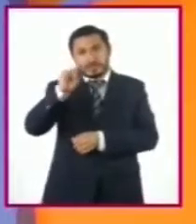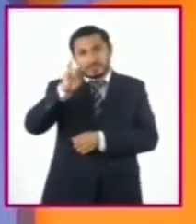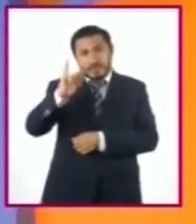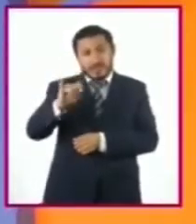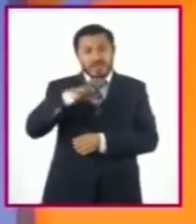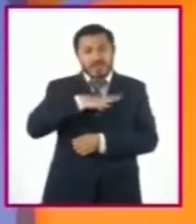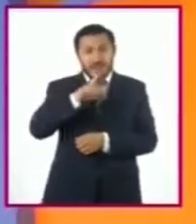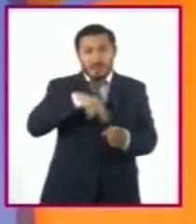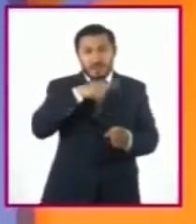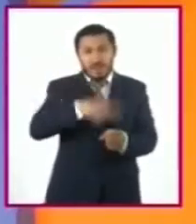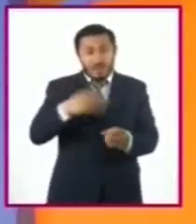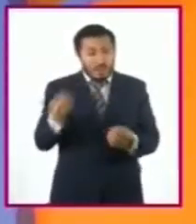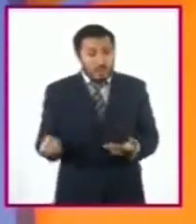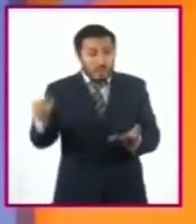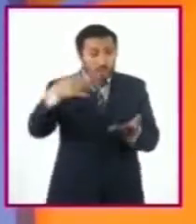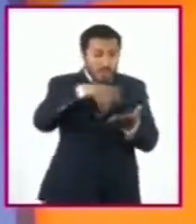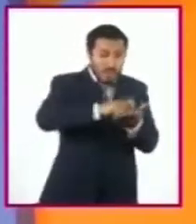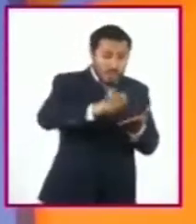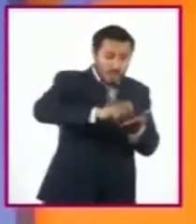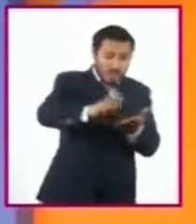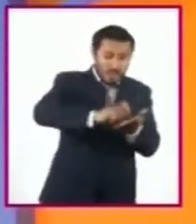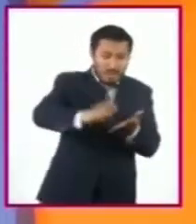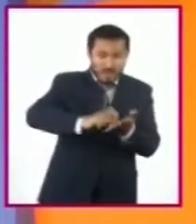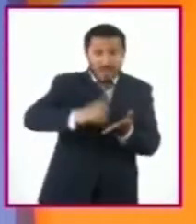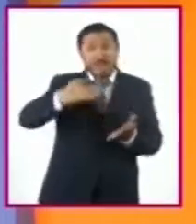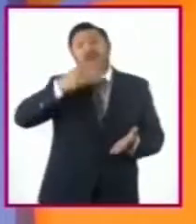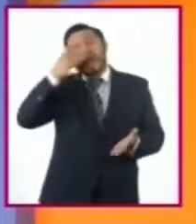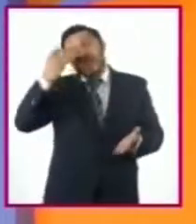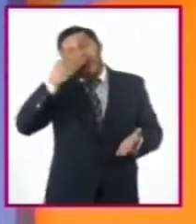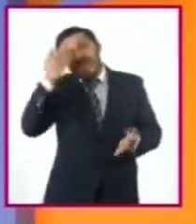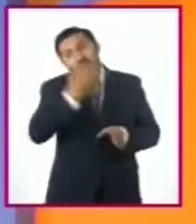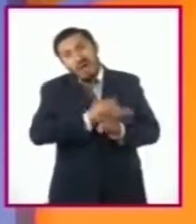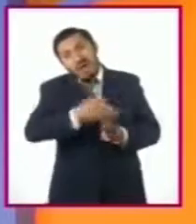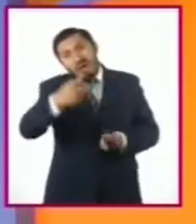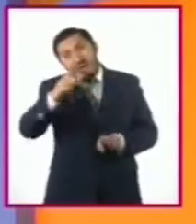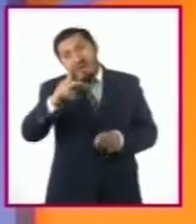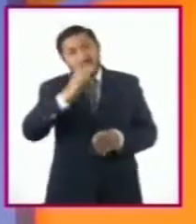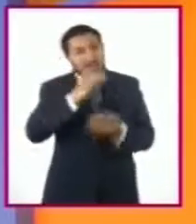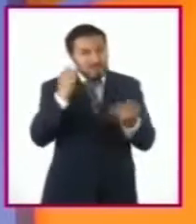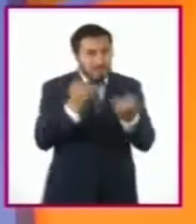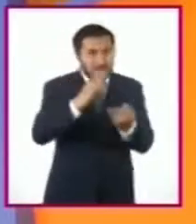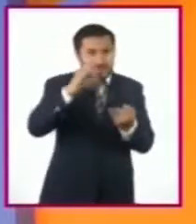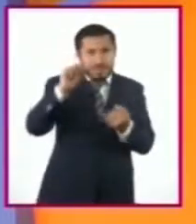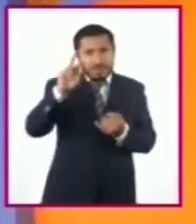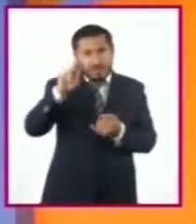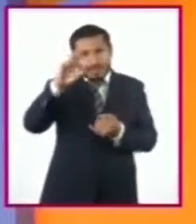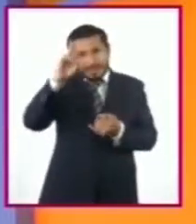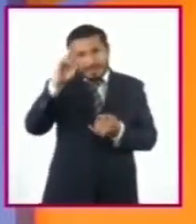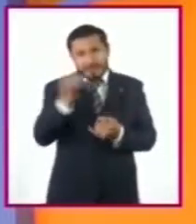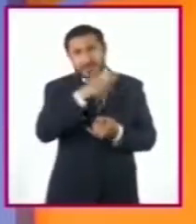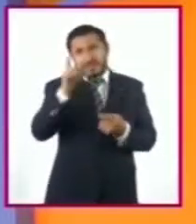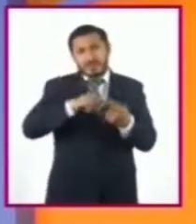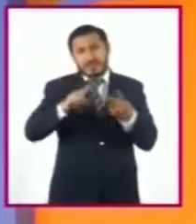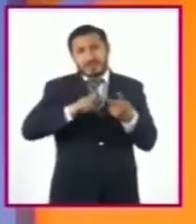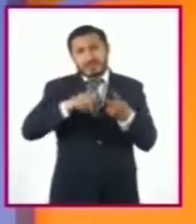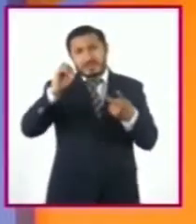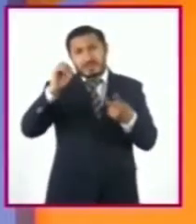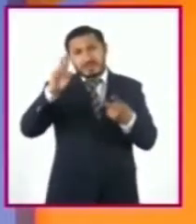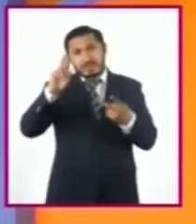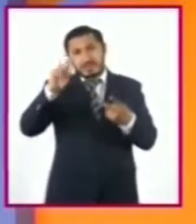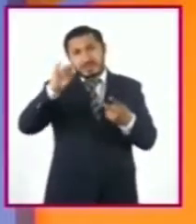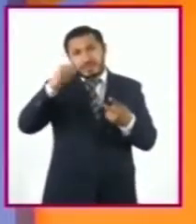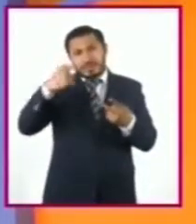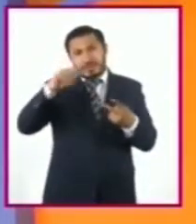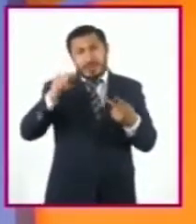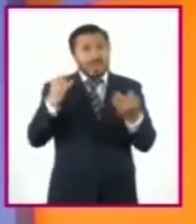naturaleza que es obviamente la rosa blanca, pero también el cardo y la ortiga, que si las buscan en un diccionario, verán que